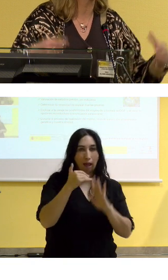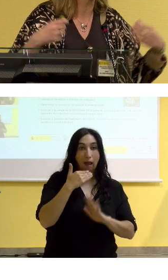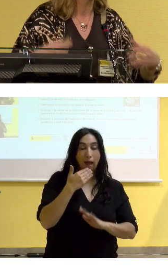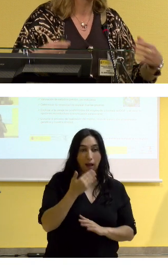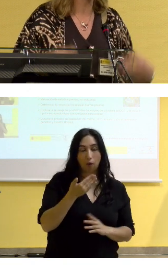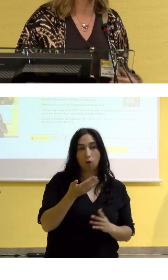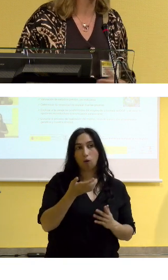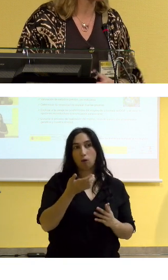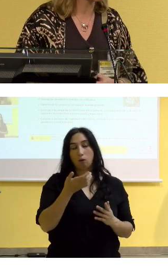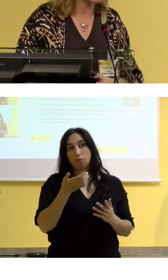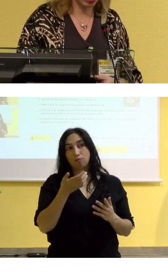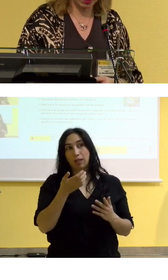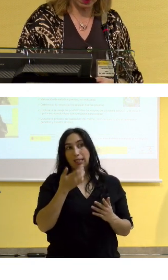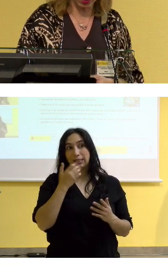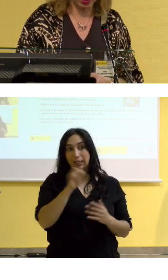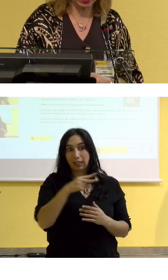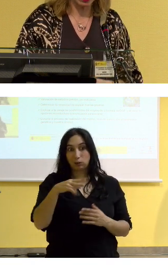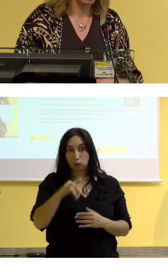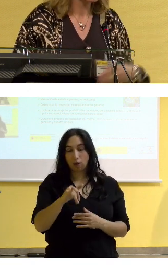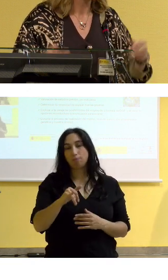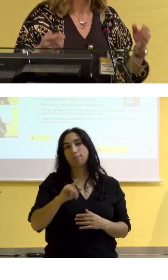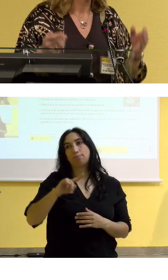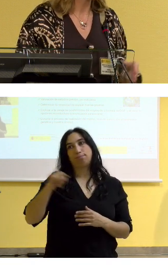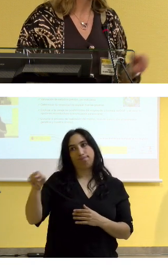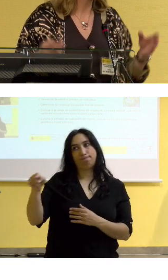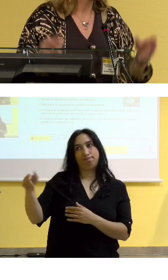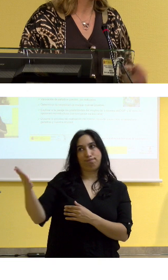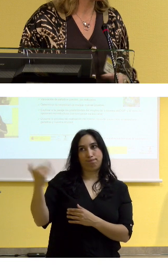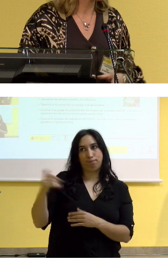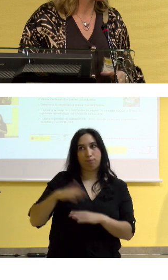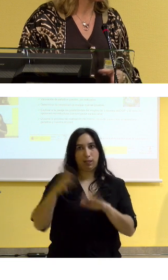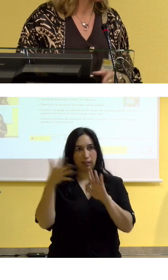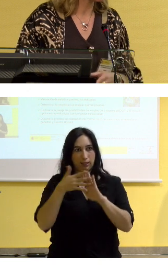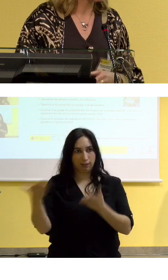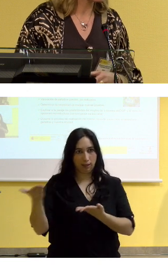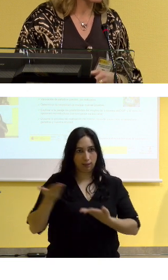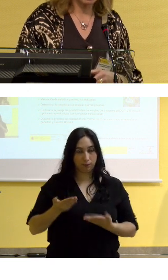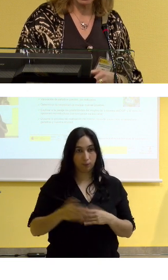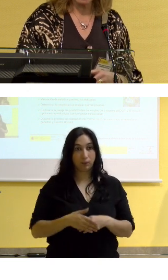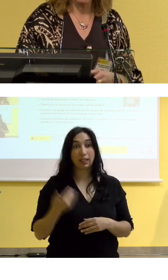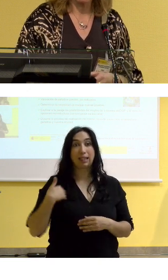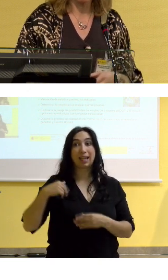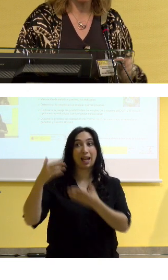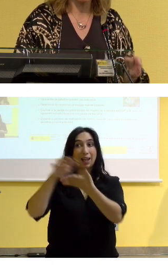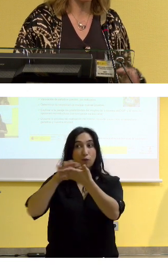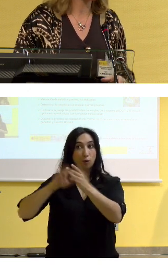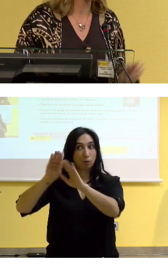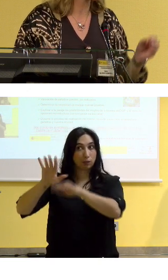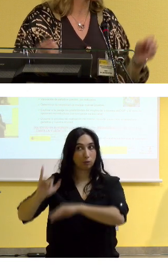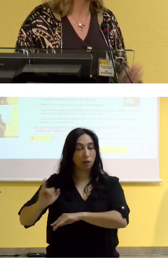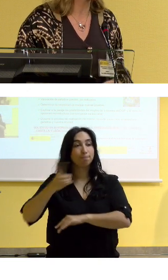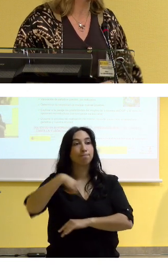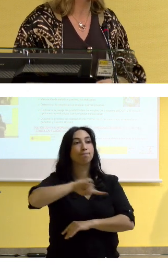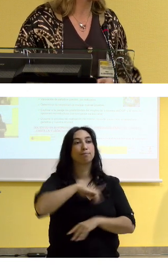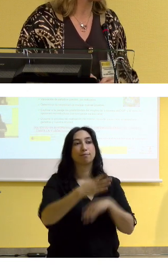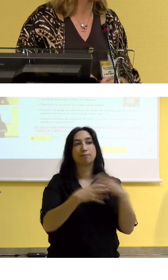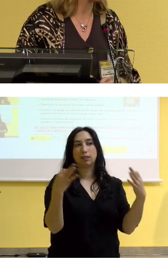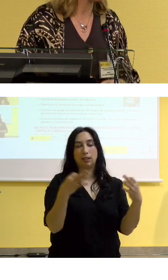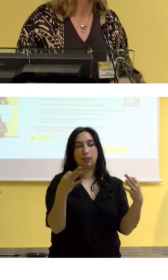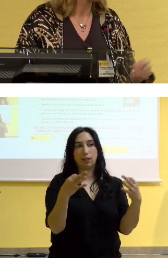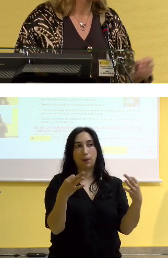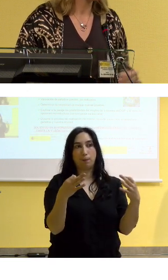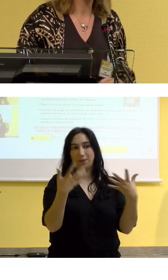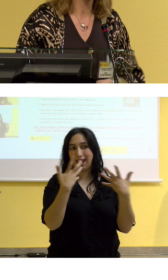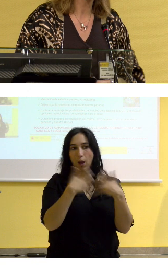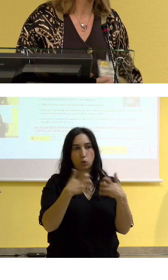llegan luego los resultados de los embriones. Una vez que ya tenemos el informe del genetista, nosotros lo que hacemos es